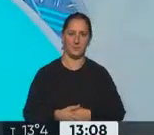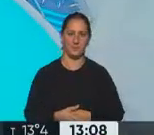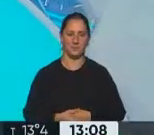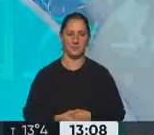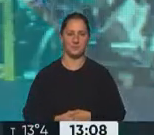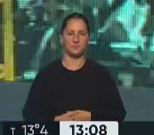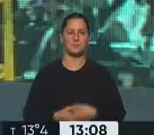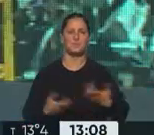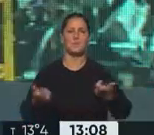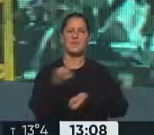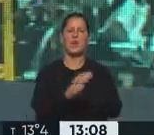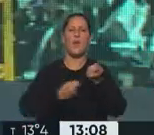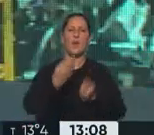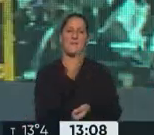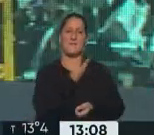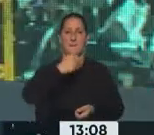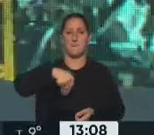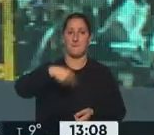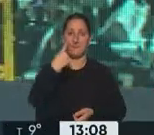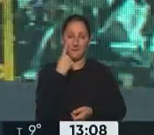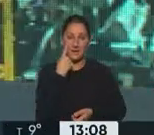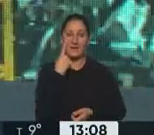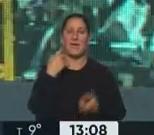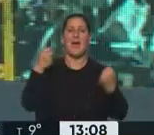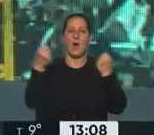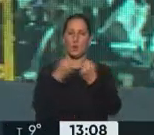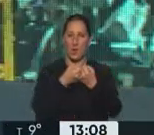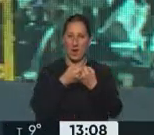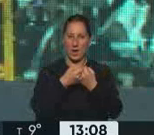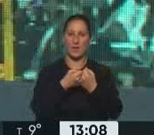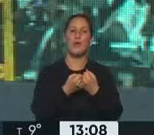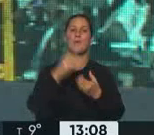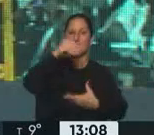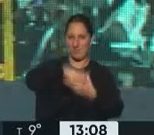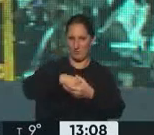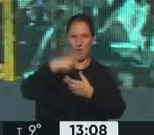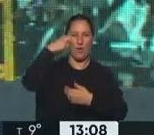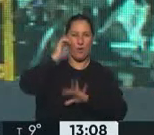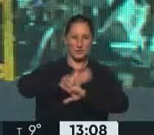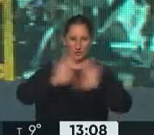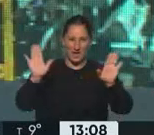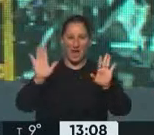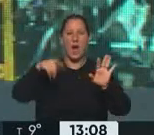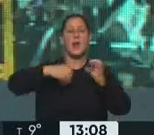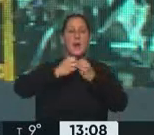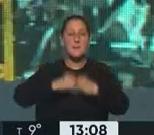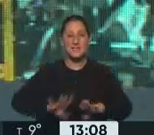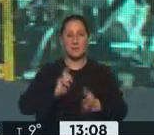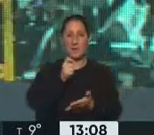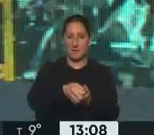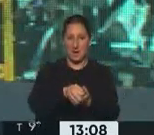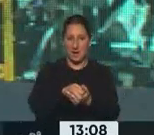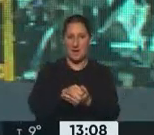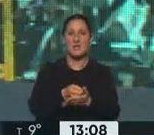la negociación con el fondo monetario internacional bueno el acuerdo que pasó por el congreso y ahora empezará a pagar y además